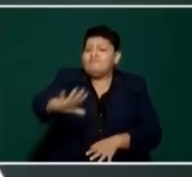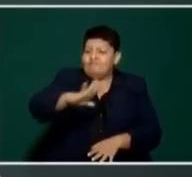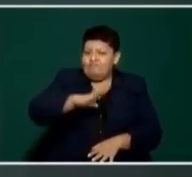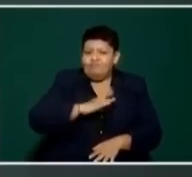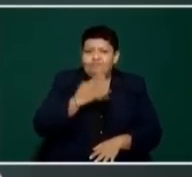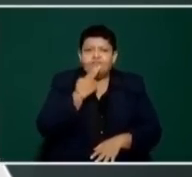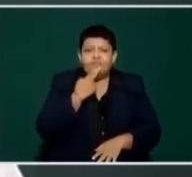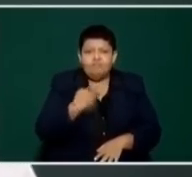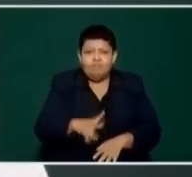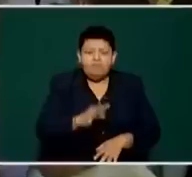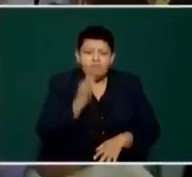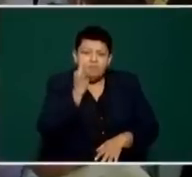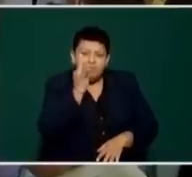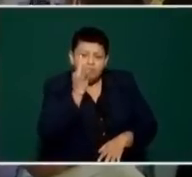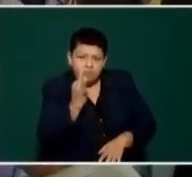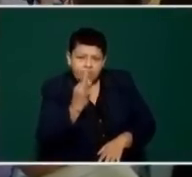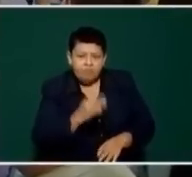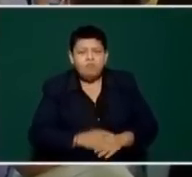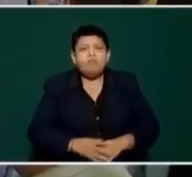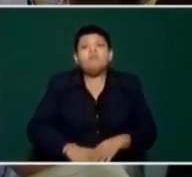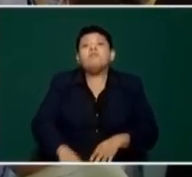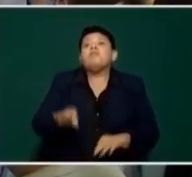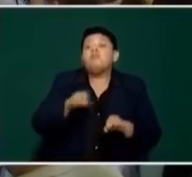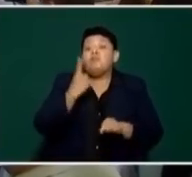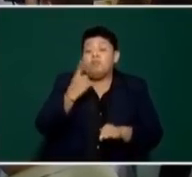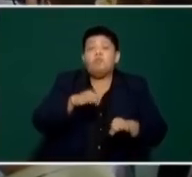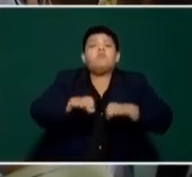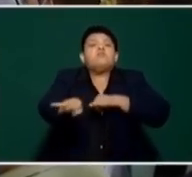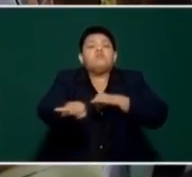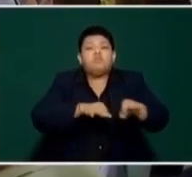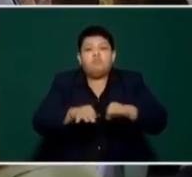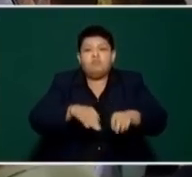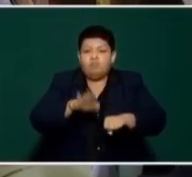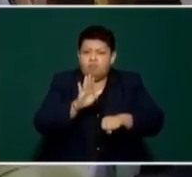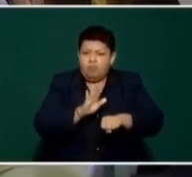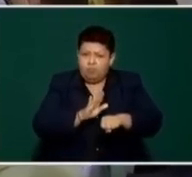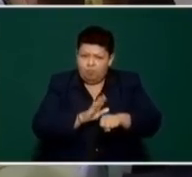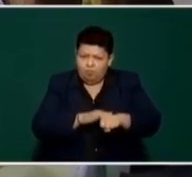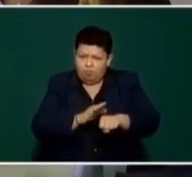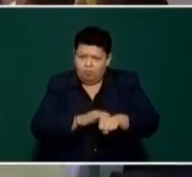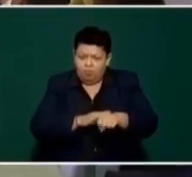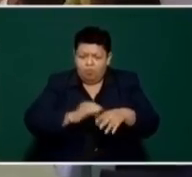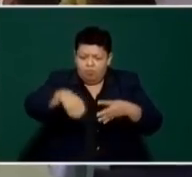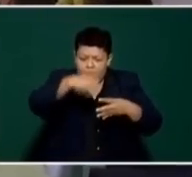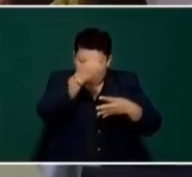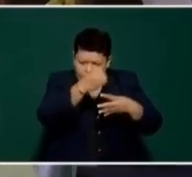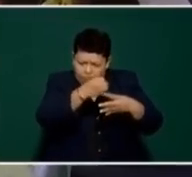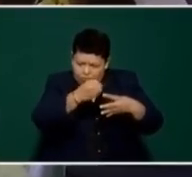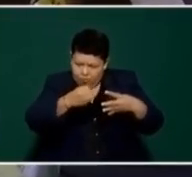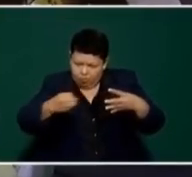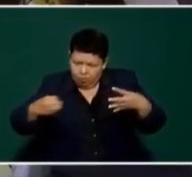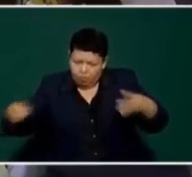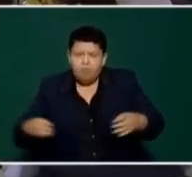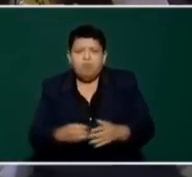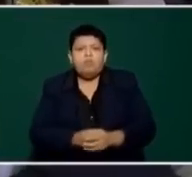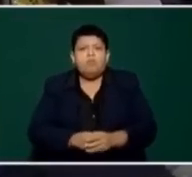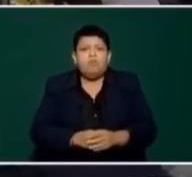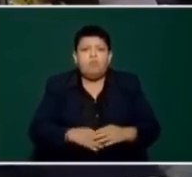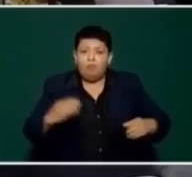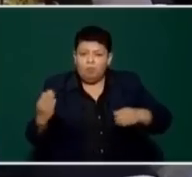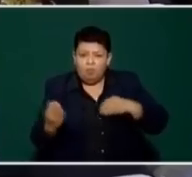mejor policía, el tener un trabajo mucho más coordinado con las distintas